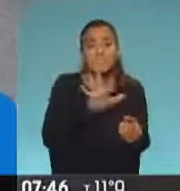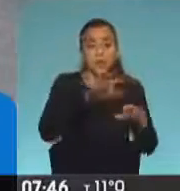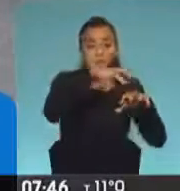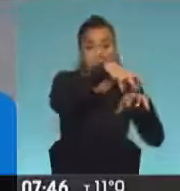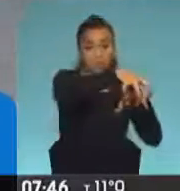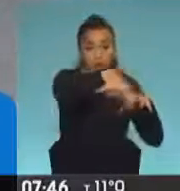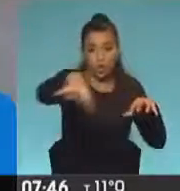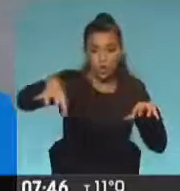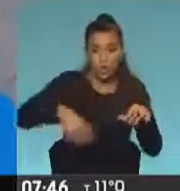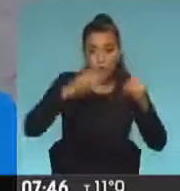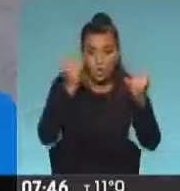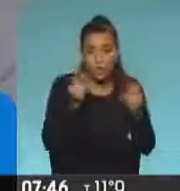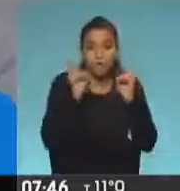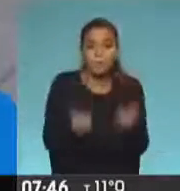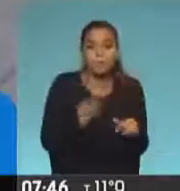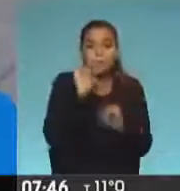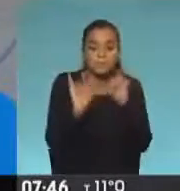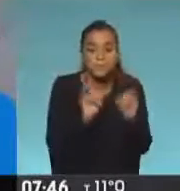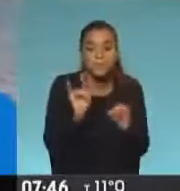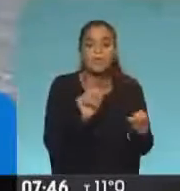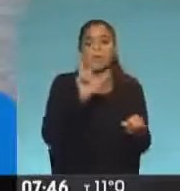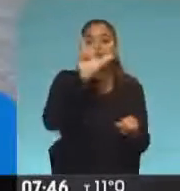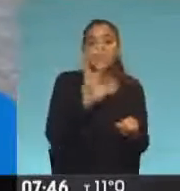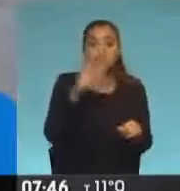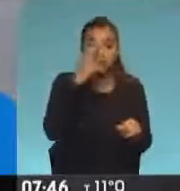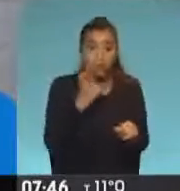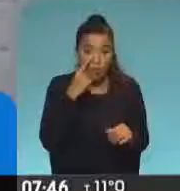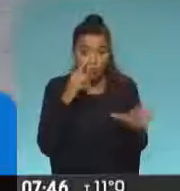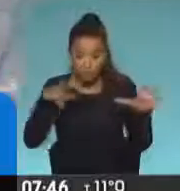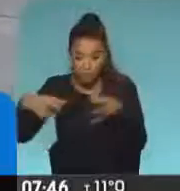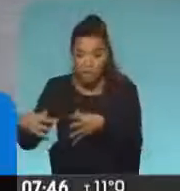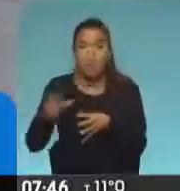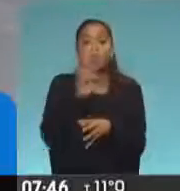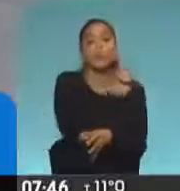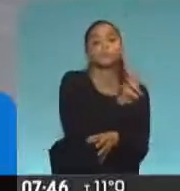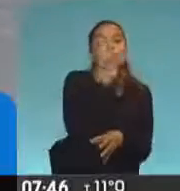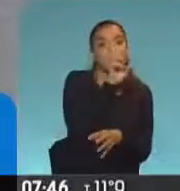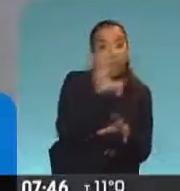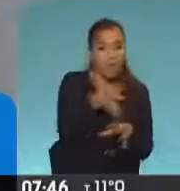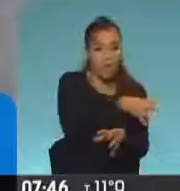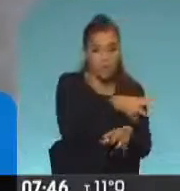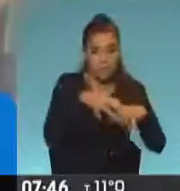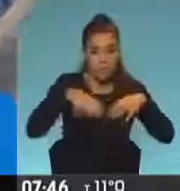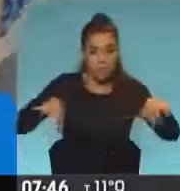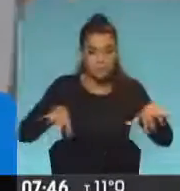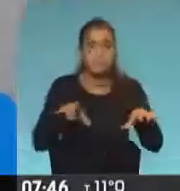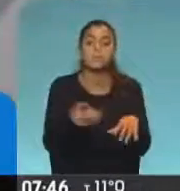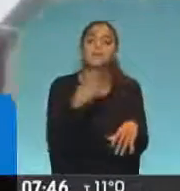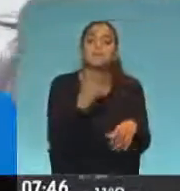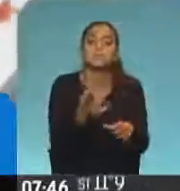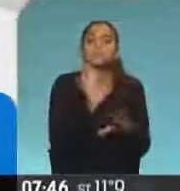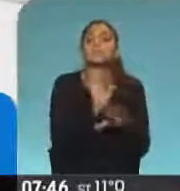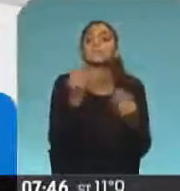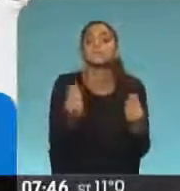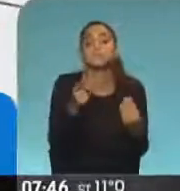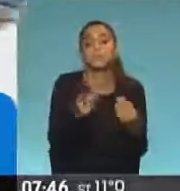vale te comentó también entre ellos tres para hombres y dos para mujeres pero claro tiene que ver entonces con una